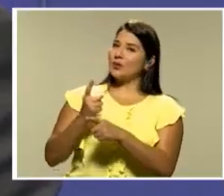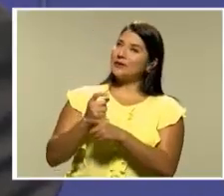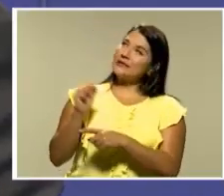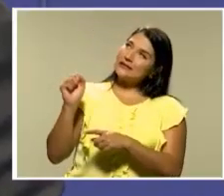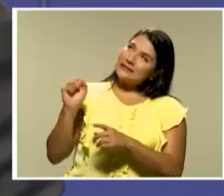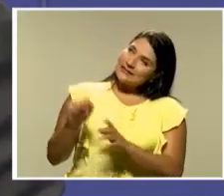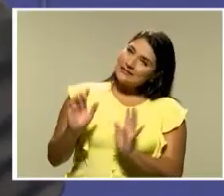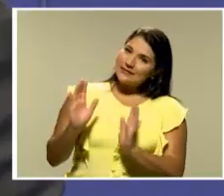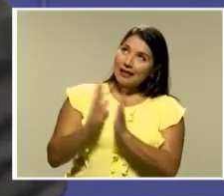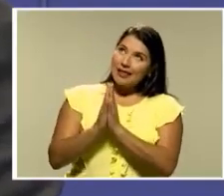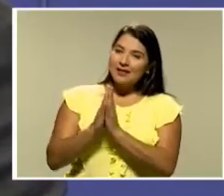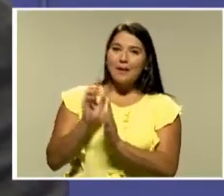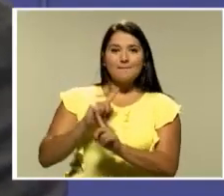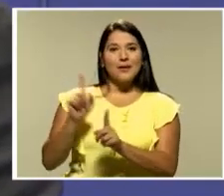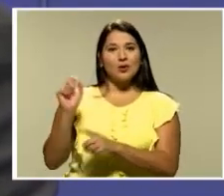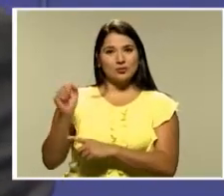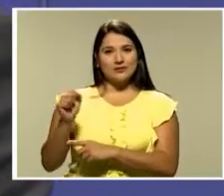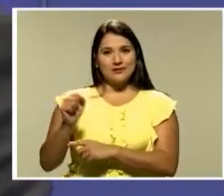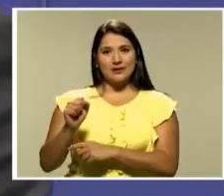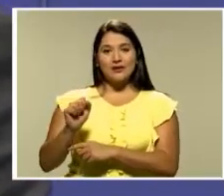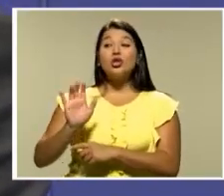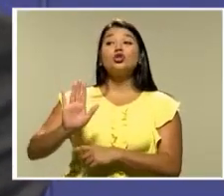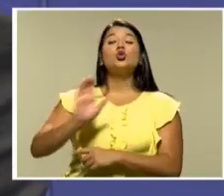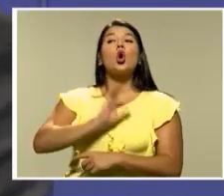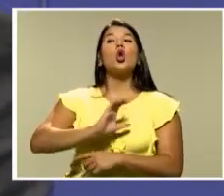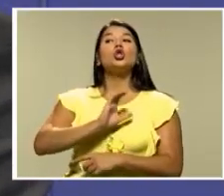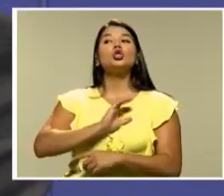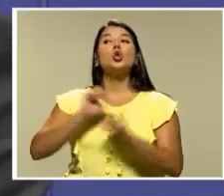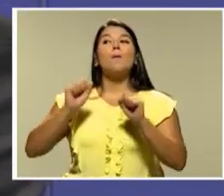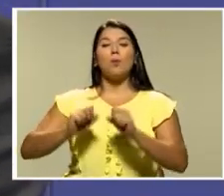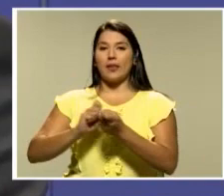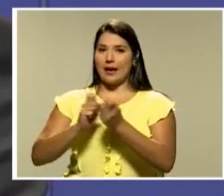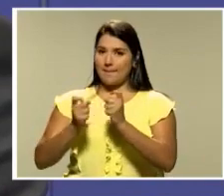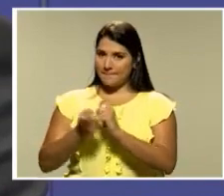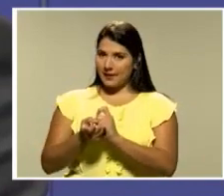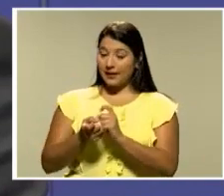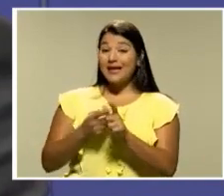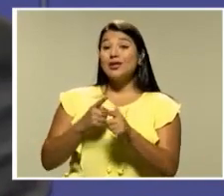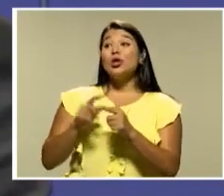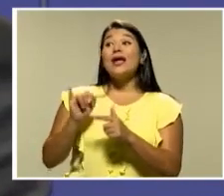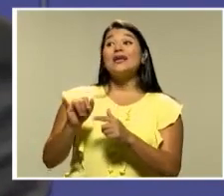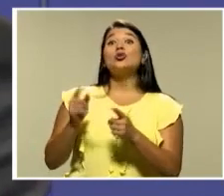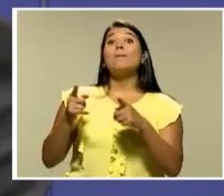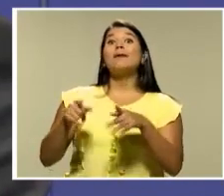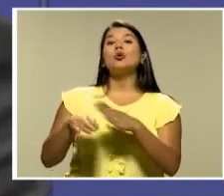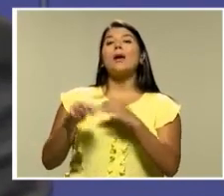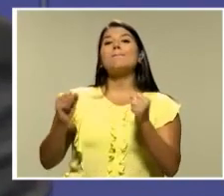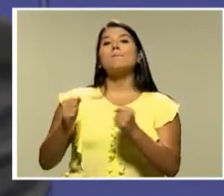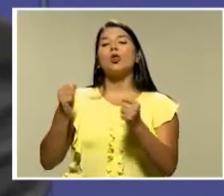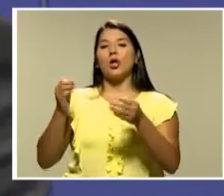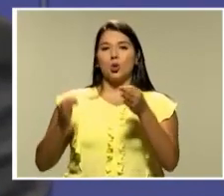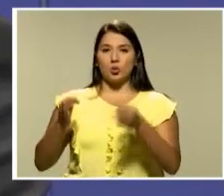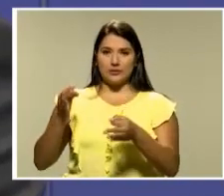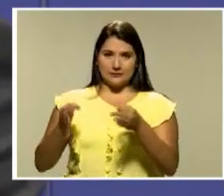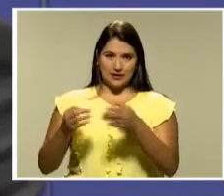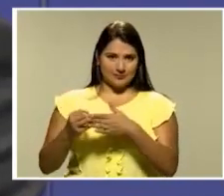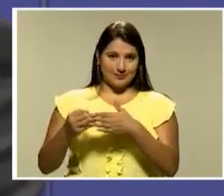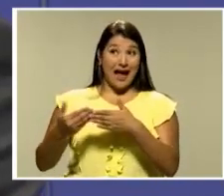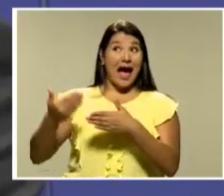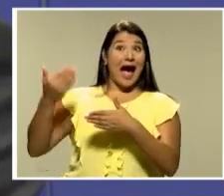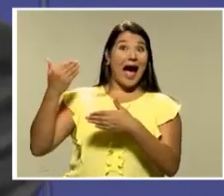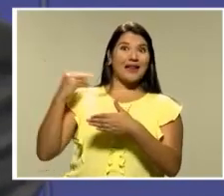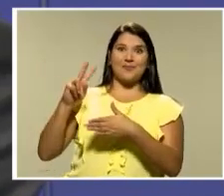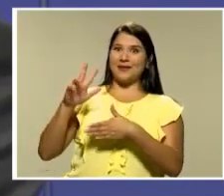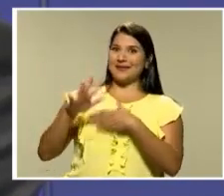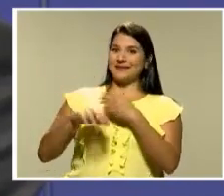así, pero sí, tus condiciones pueden cambiar. Y por lo tanto eso fue lo que pasó en el Poder Judicial. Hace 25 años no